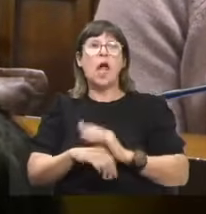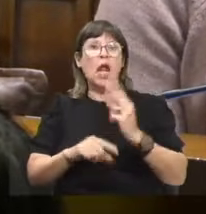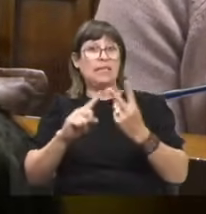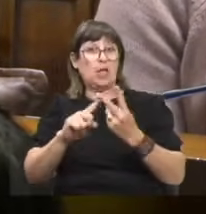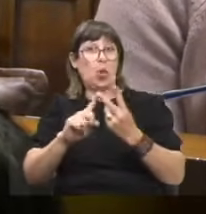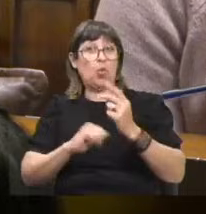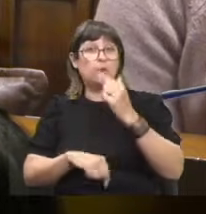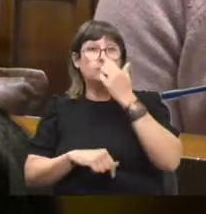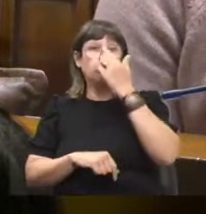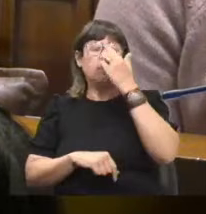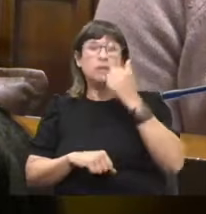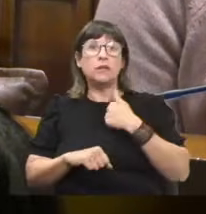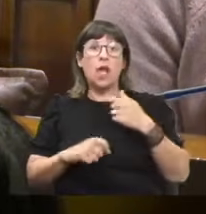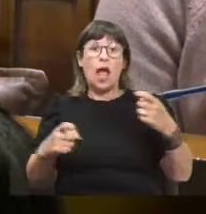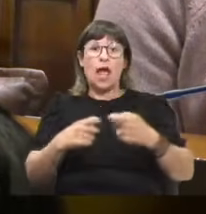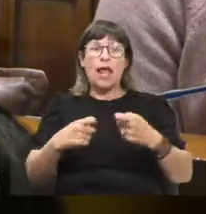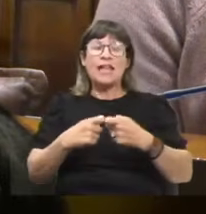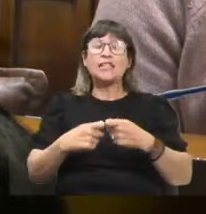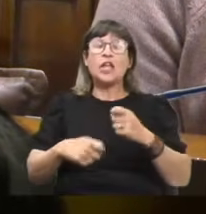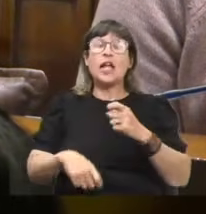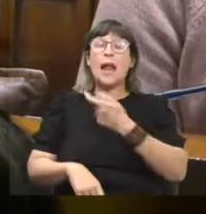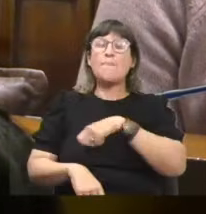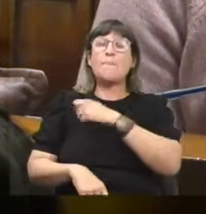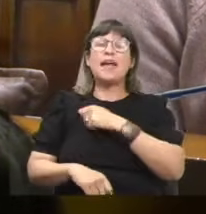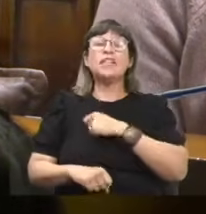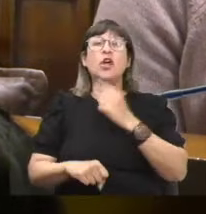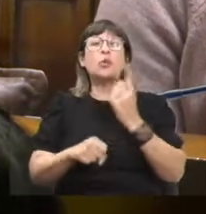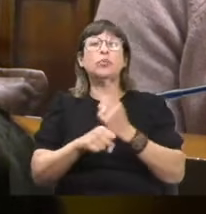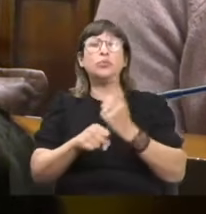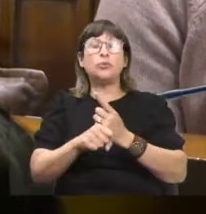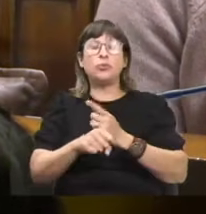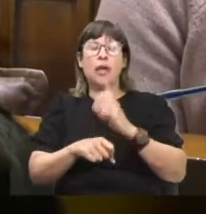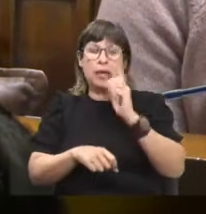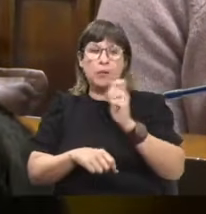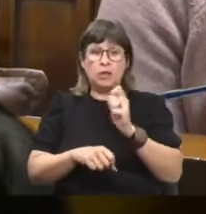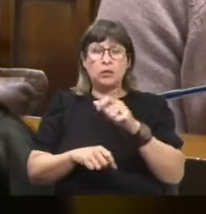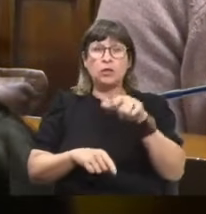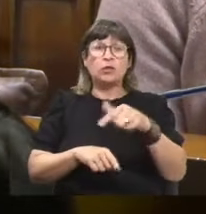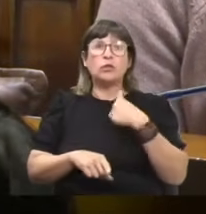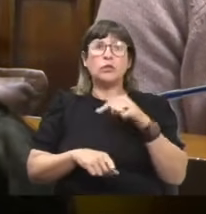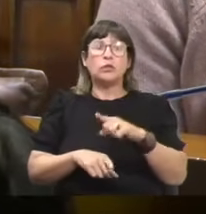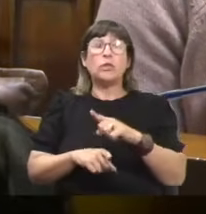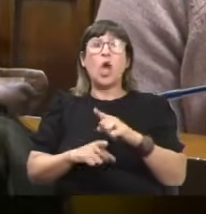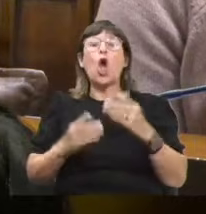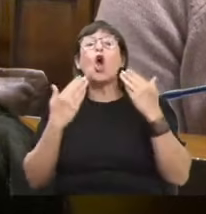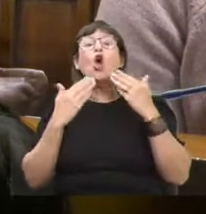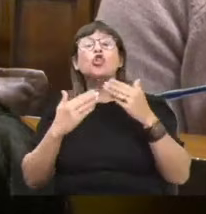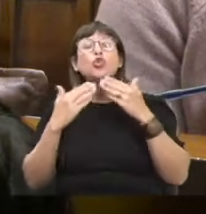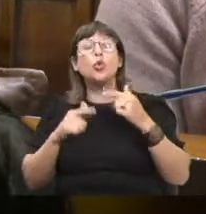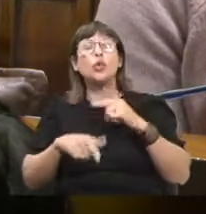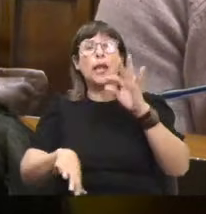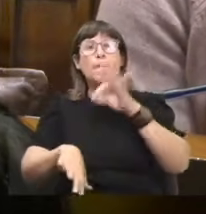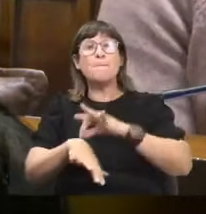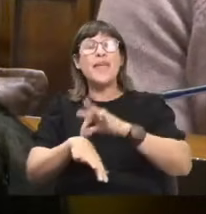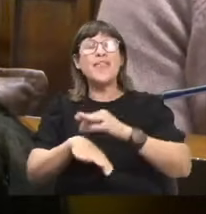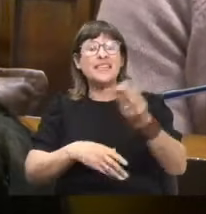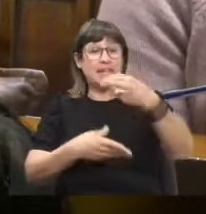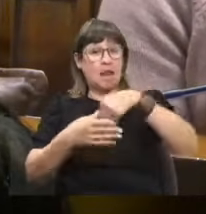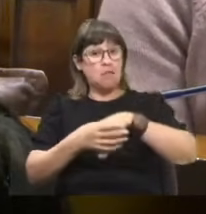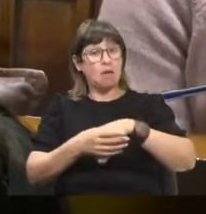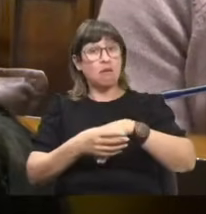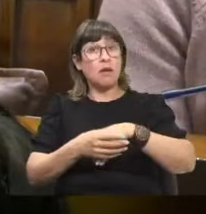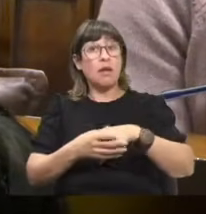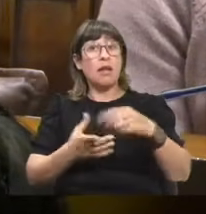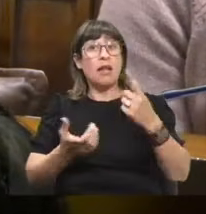lugar, Asociación Española Primera de Socorros Mutuos, consultante de Medicina Interna y